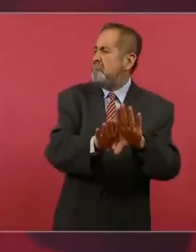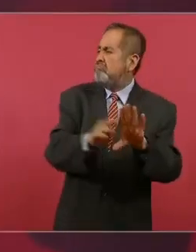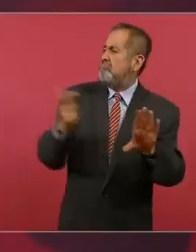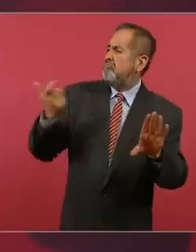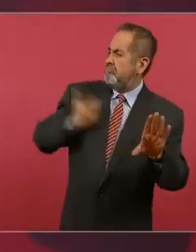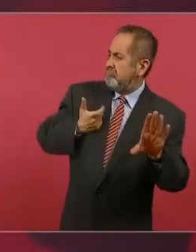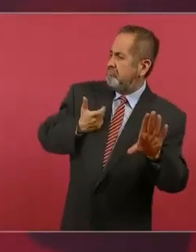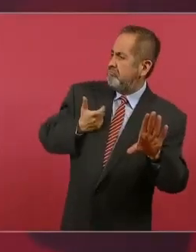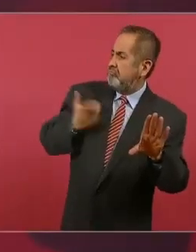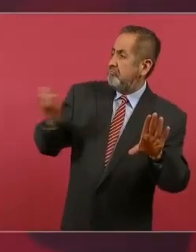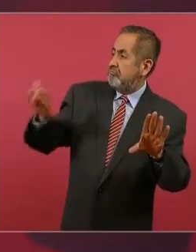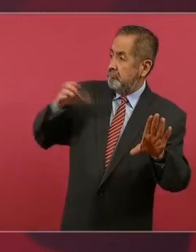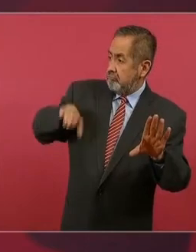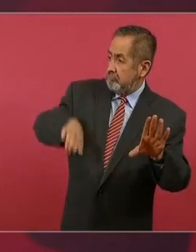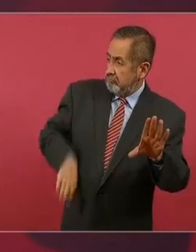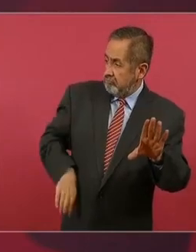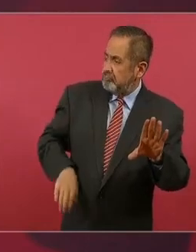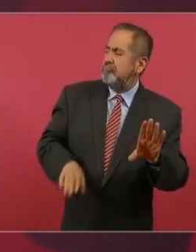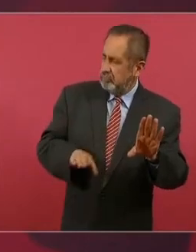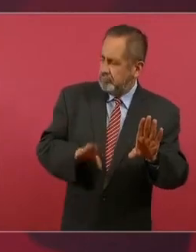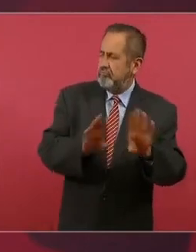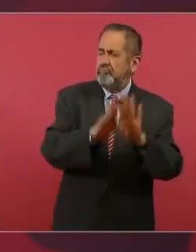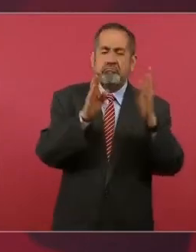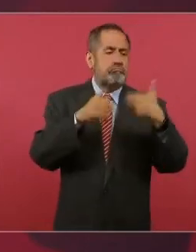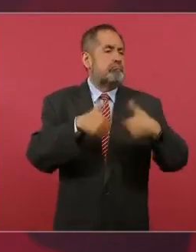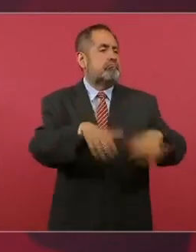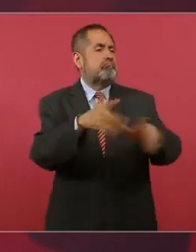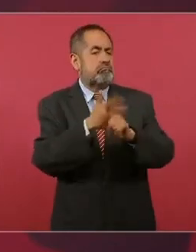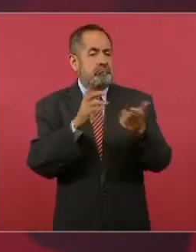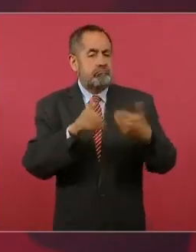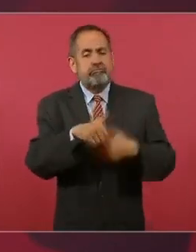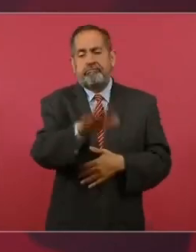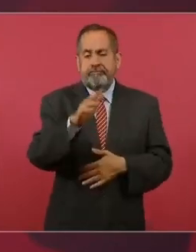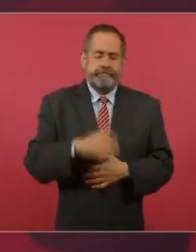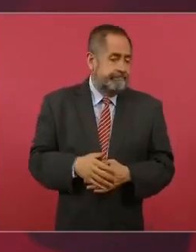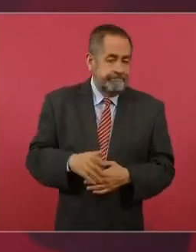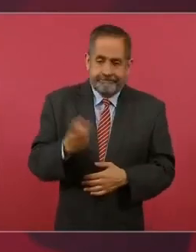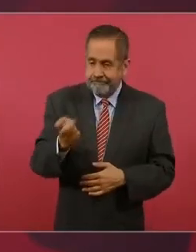permitir que se construyera la obra, para que se liberara